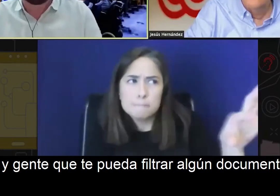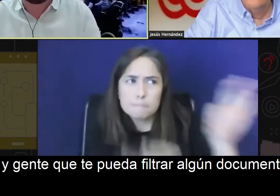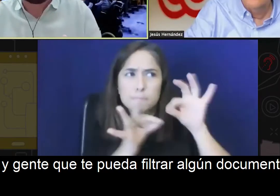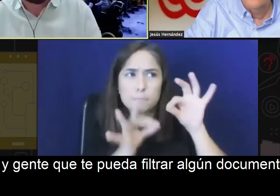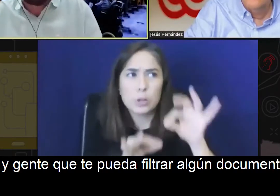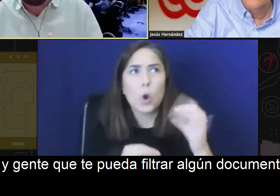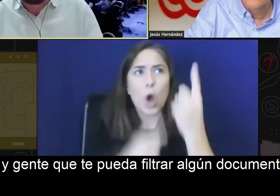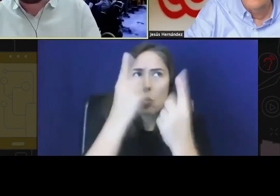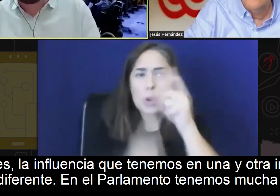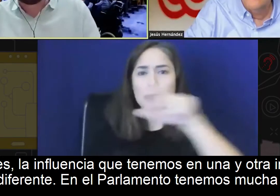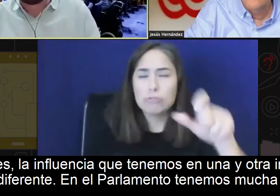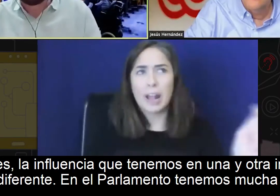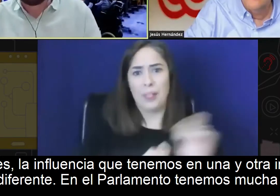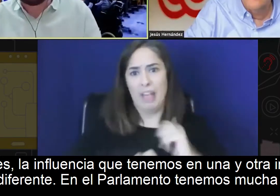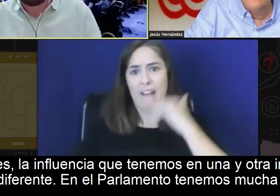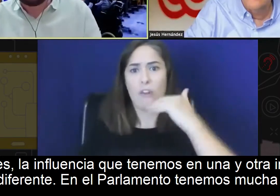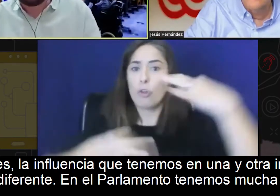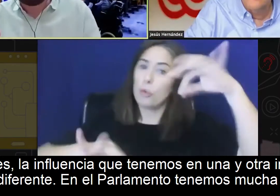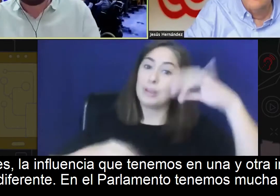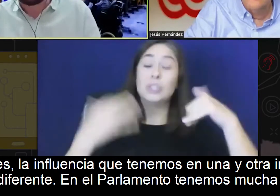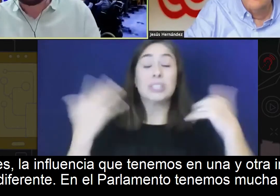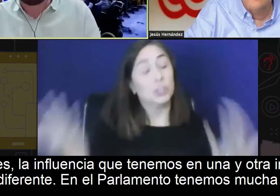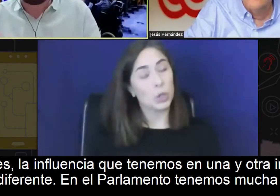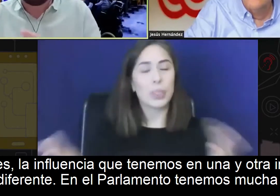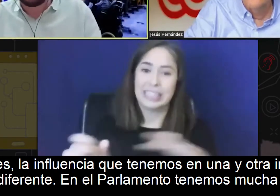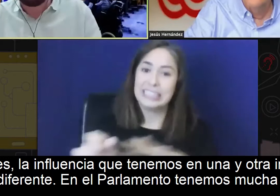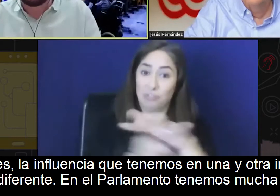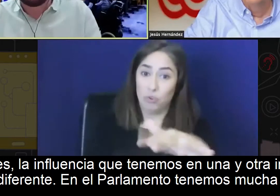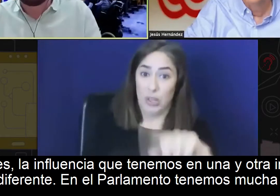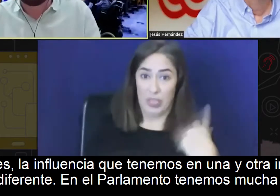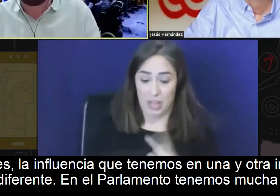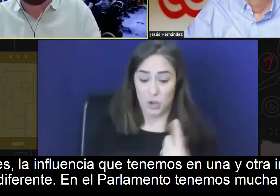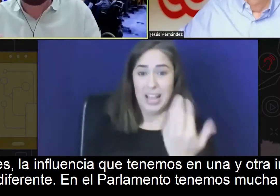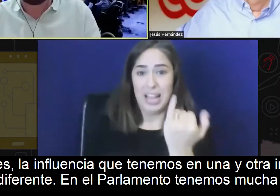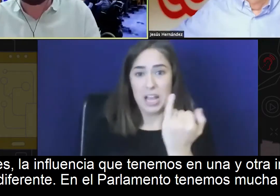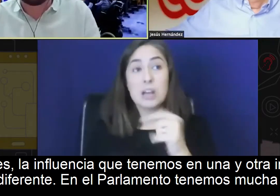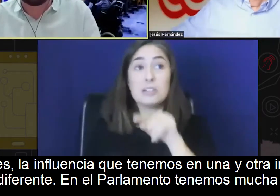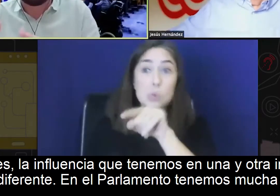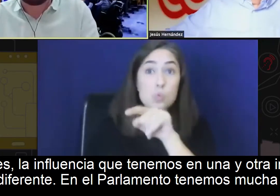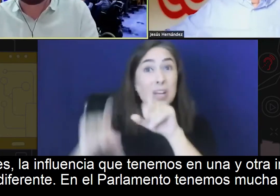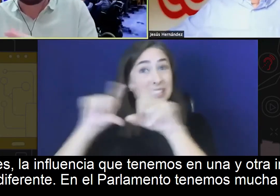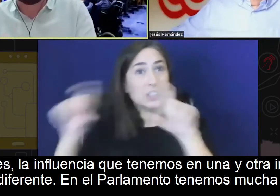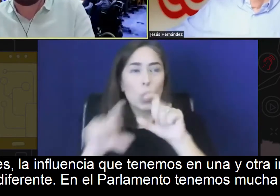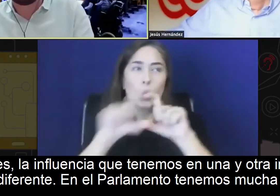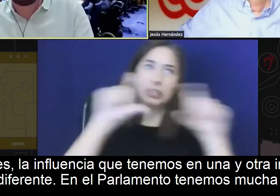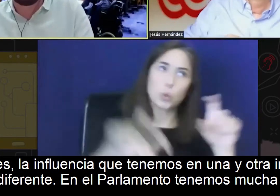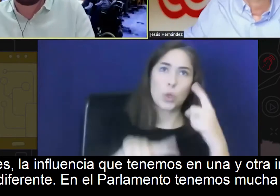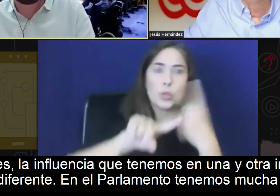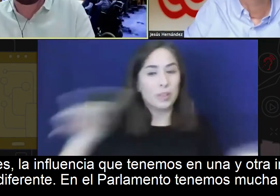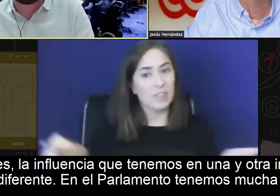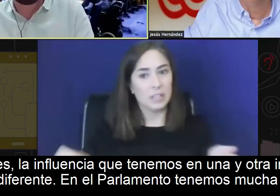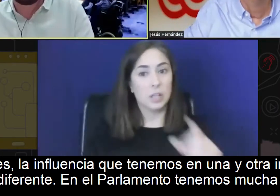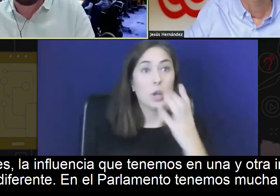documento. Entonces, claro, la influencia que tenemos en una y otra institución es muy diferente. En el Parlamento tenemos mucha